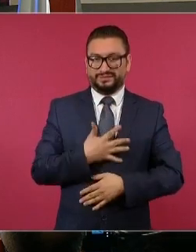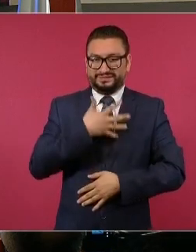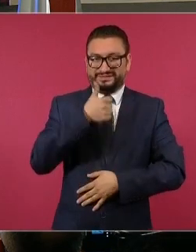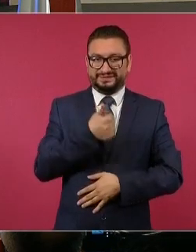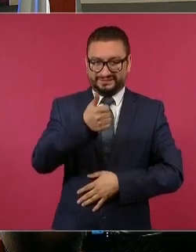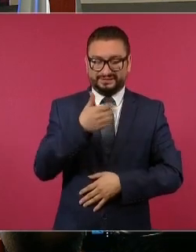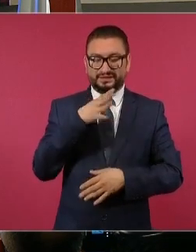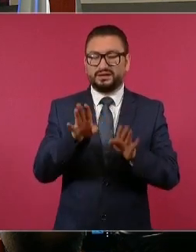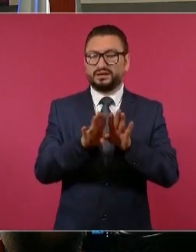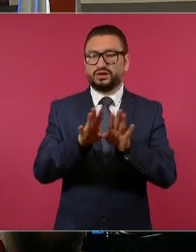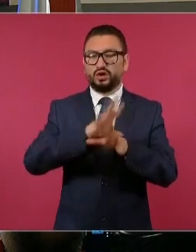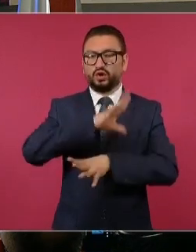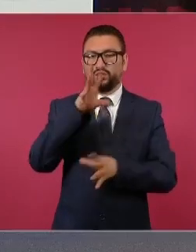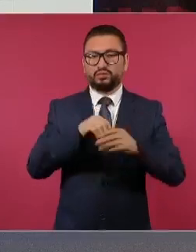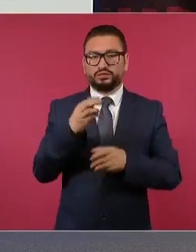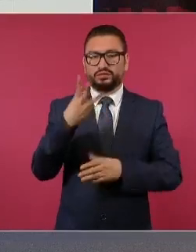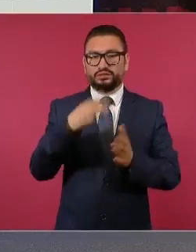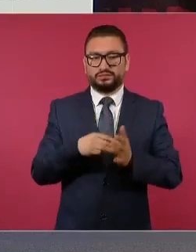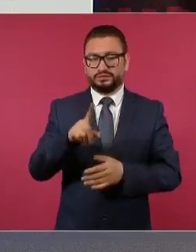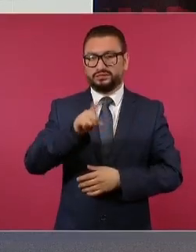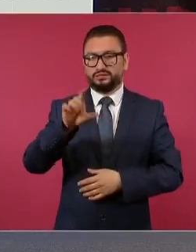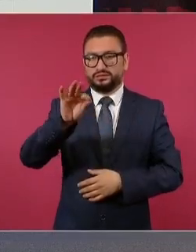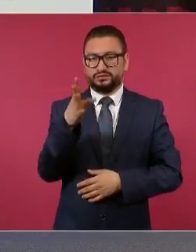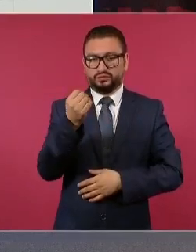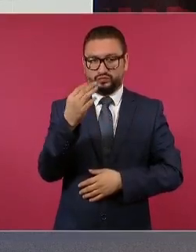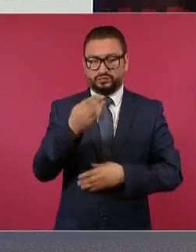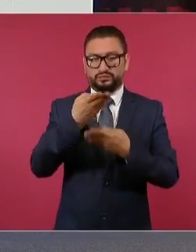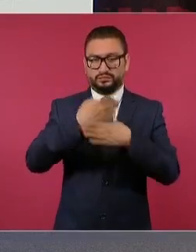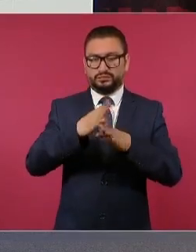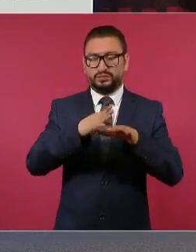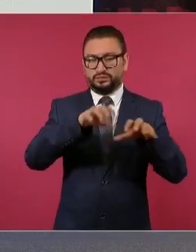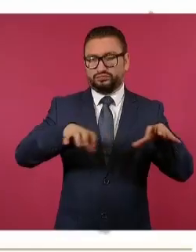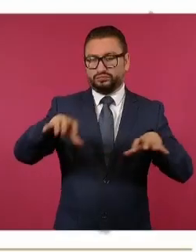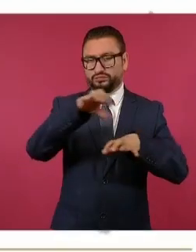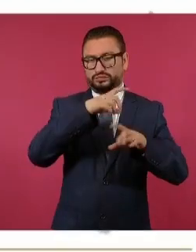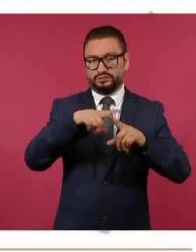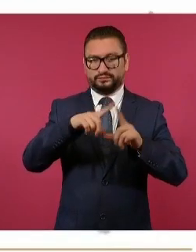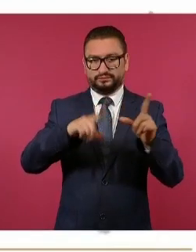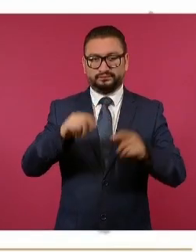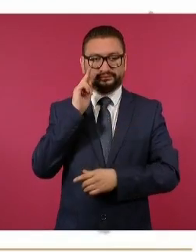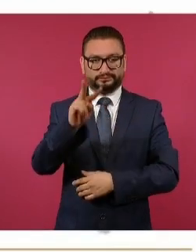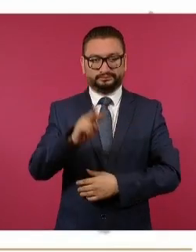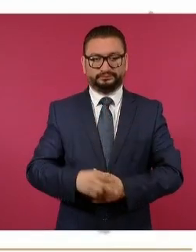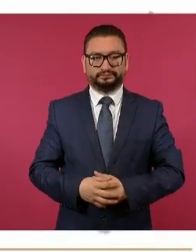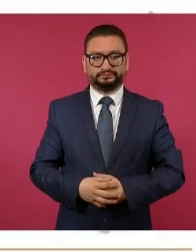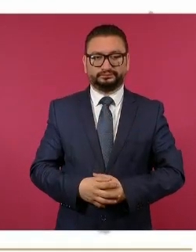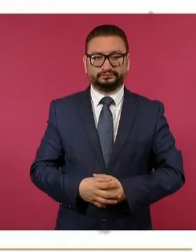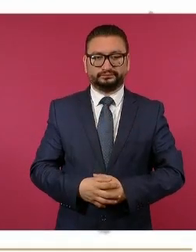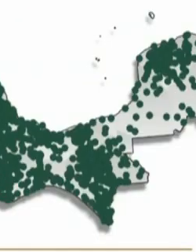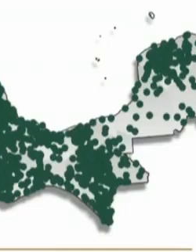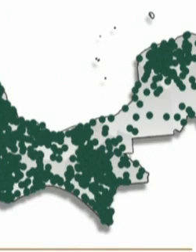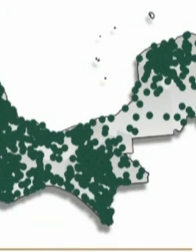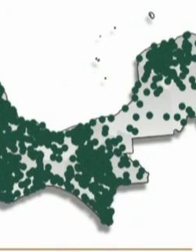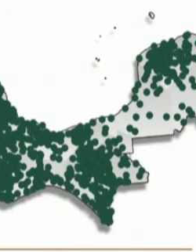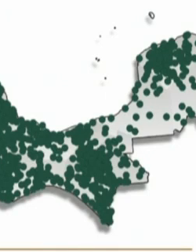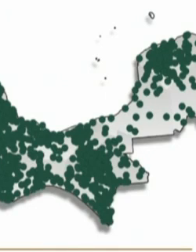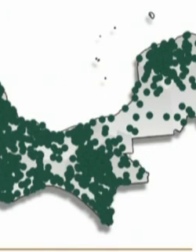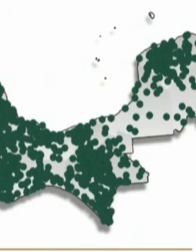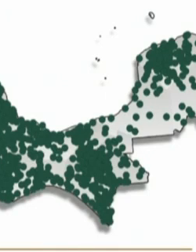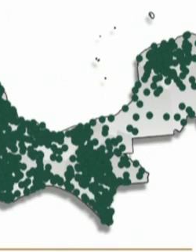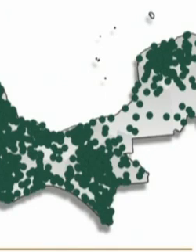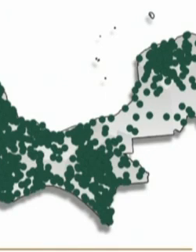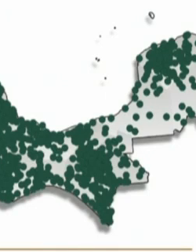ya con una cobertura total de 3,149 sucursales bancarias distribuidas a lo largo y ancho del territorio nacional, lo